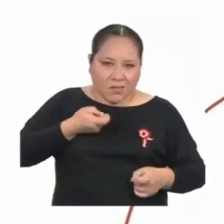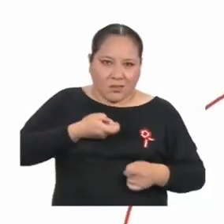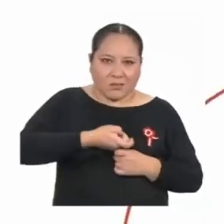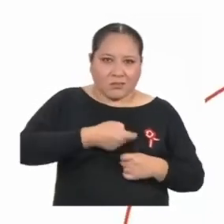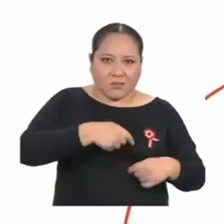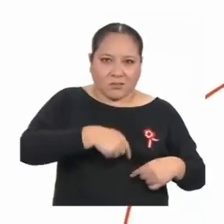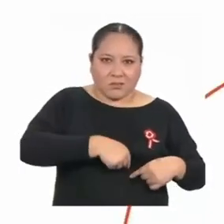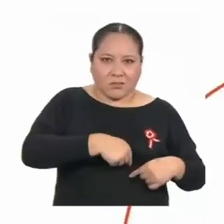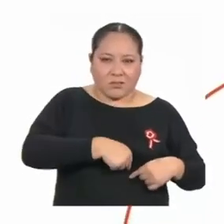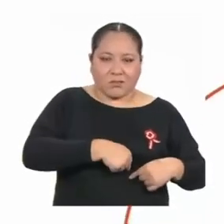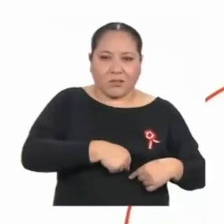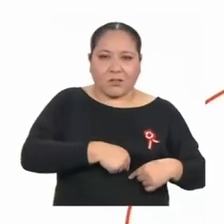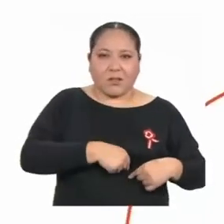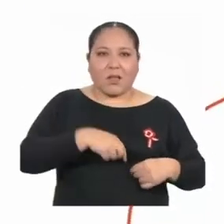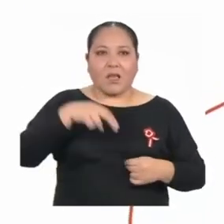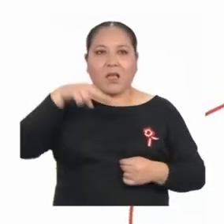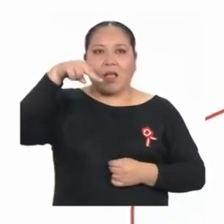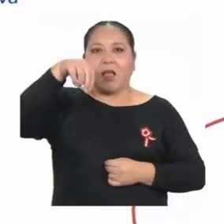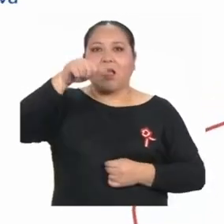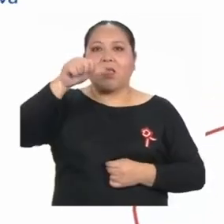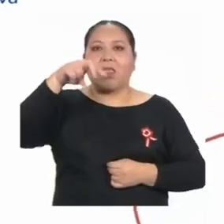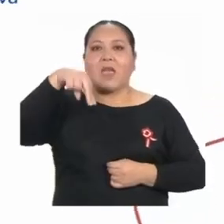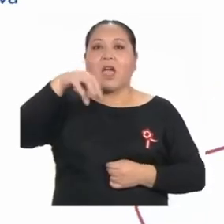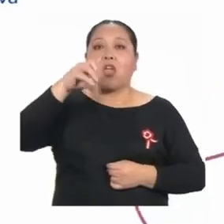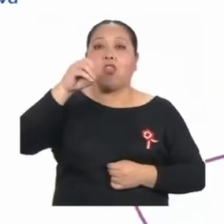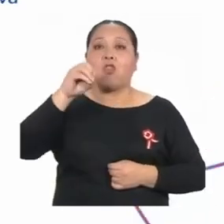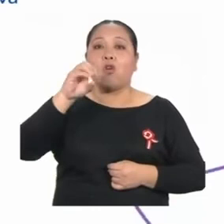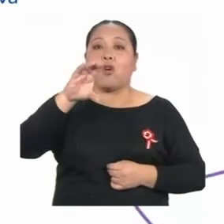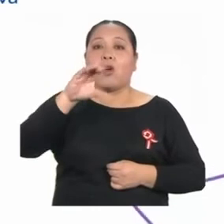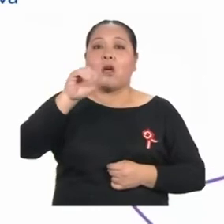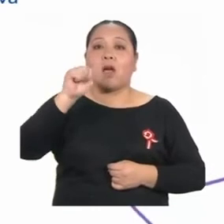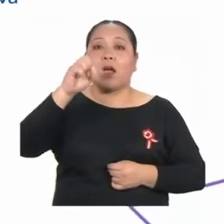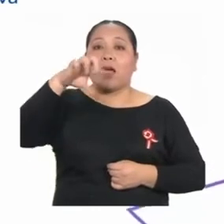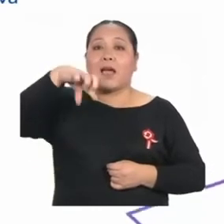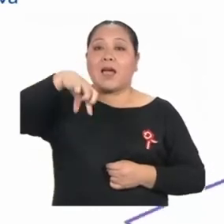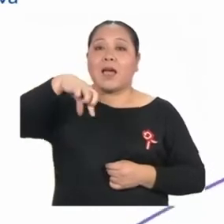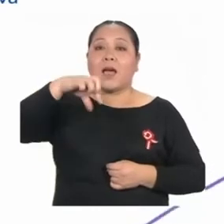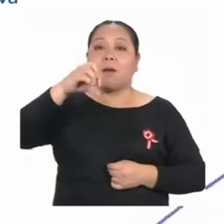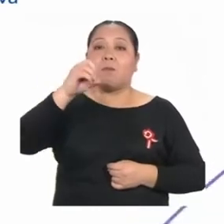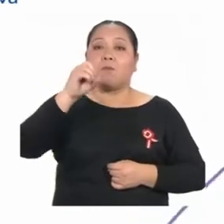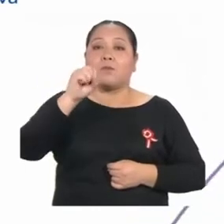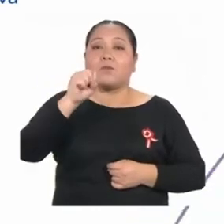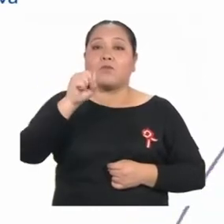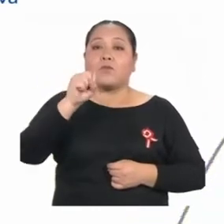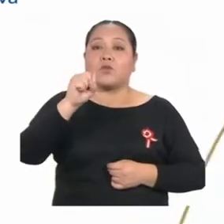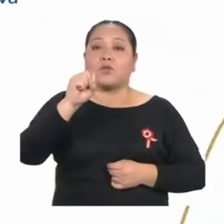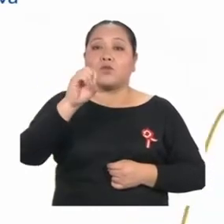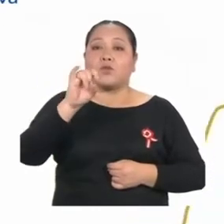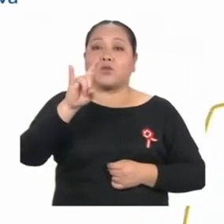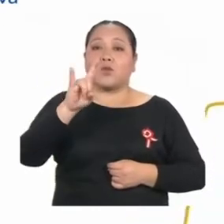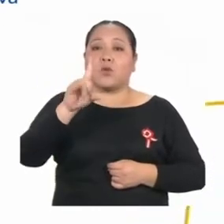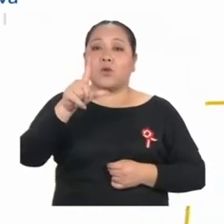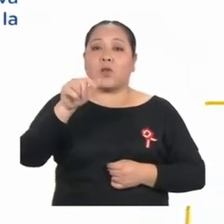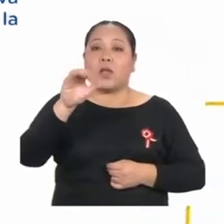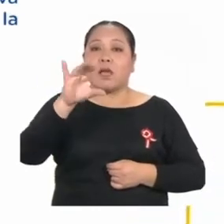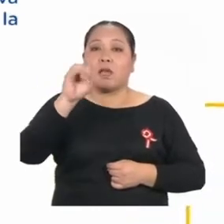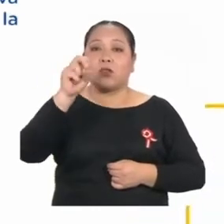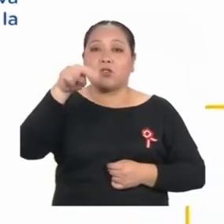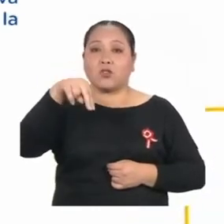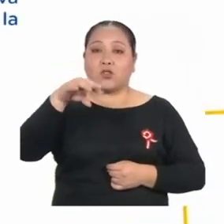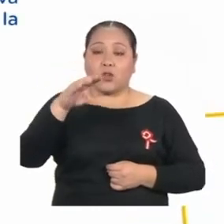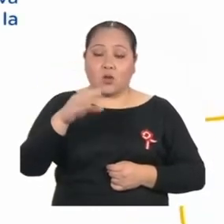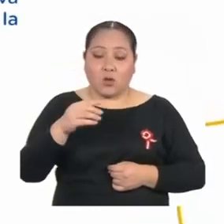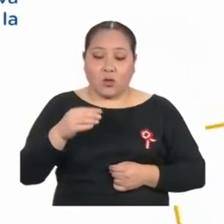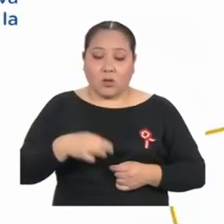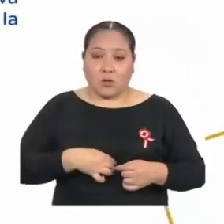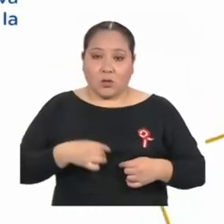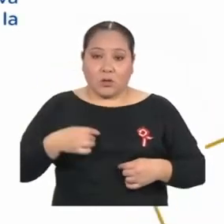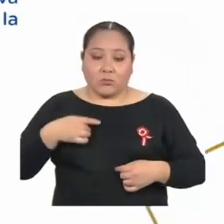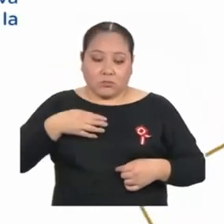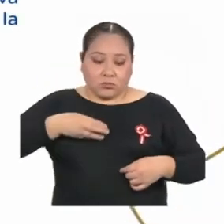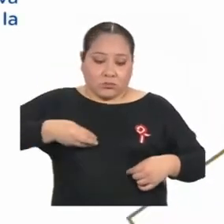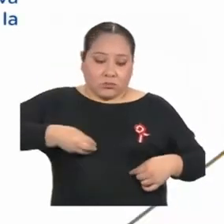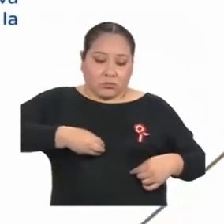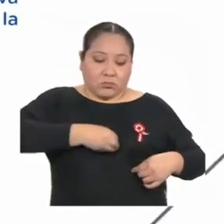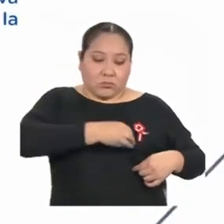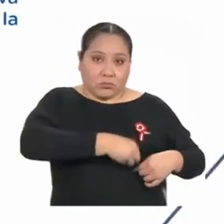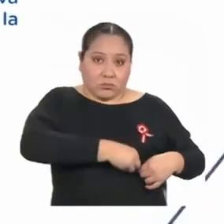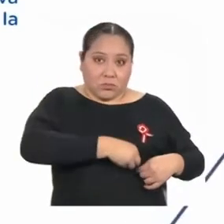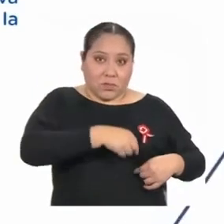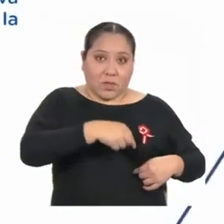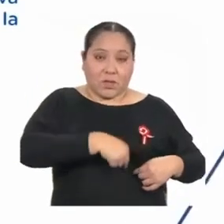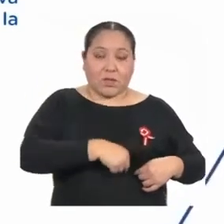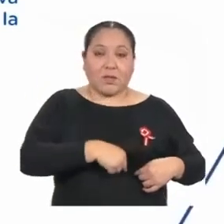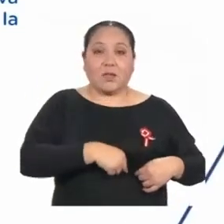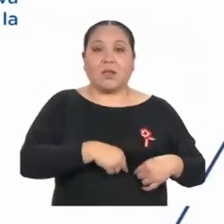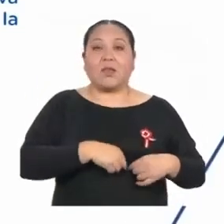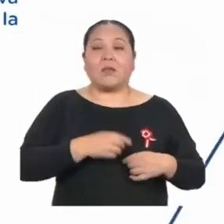La nanocapsulación protege el fármaco y lo lleva directamente a la zona enferma. Mi objetivo es enfocarlo a la quimioterapia. En